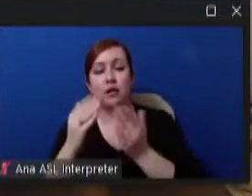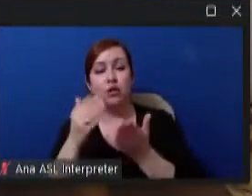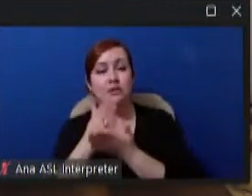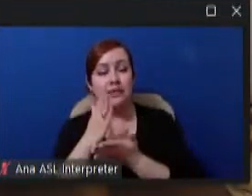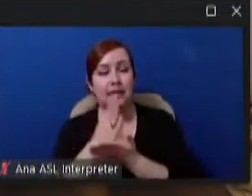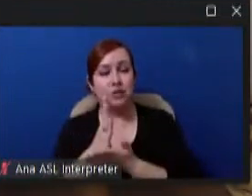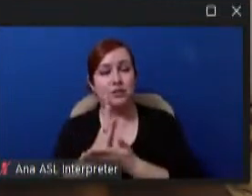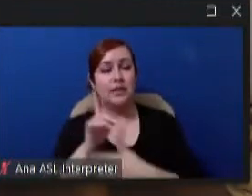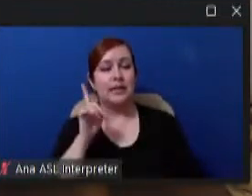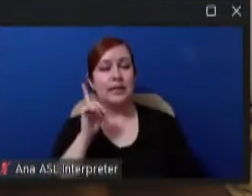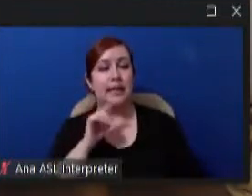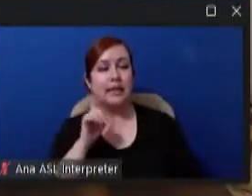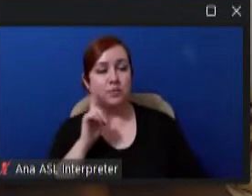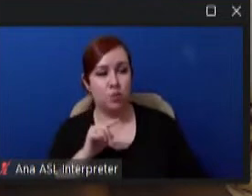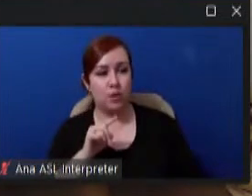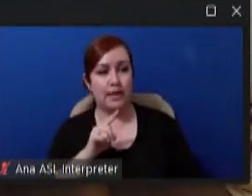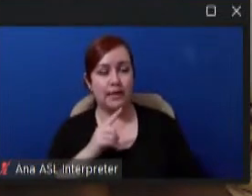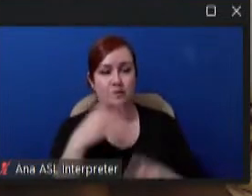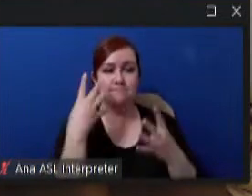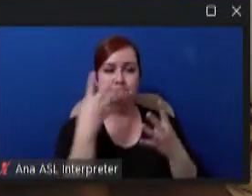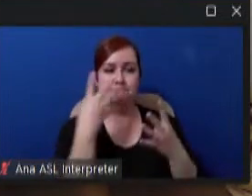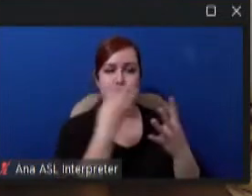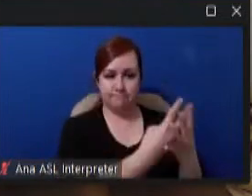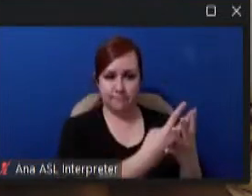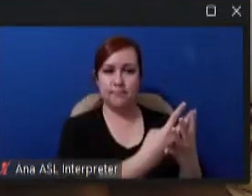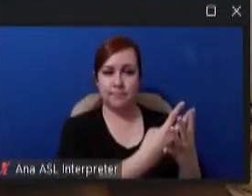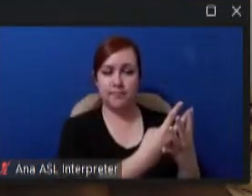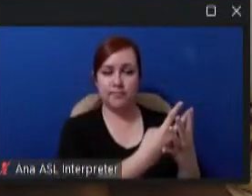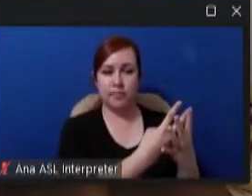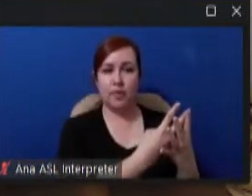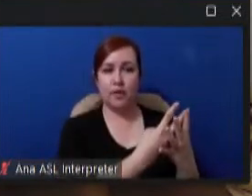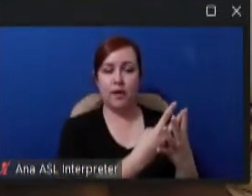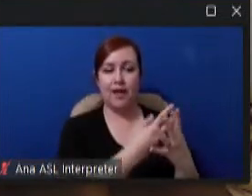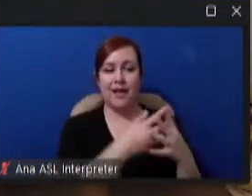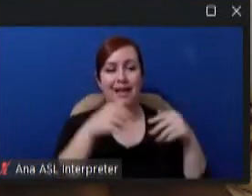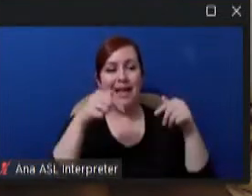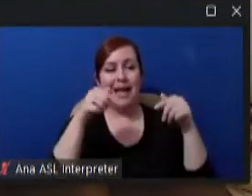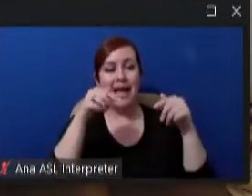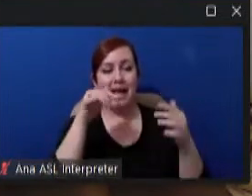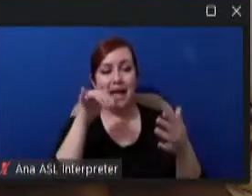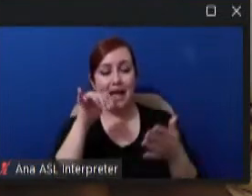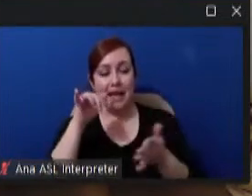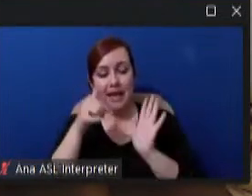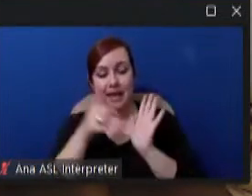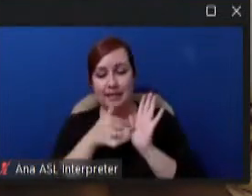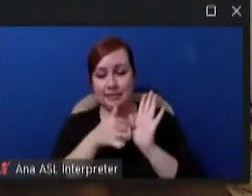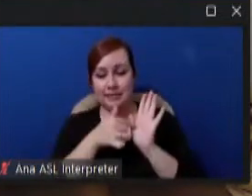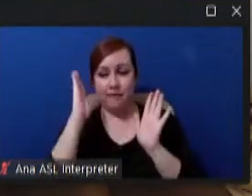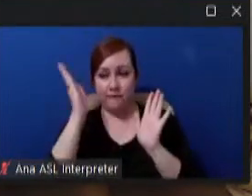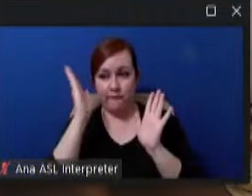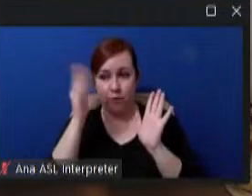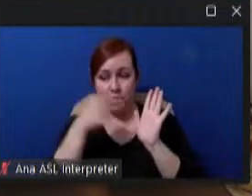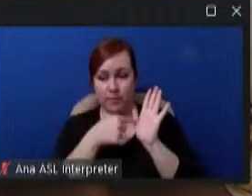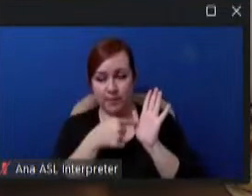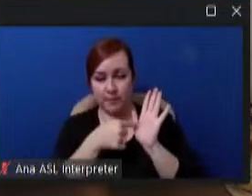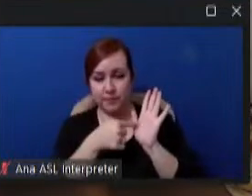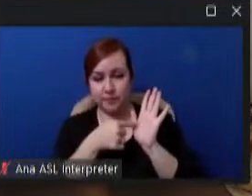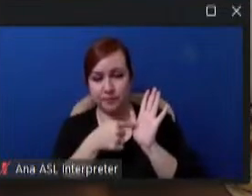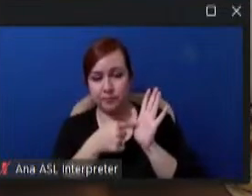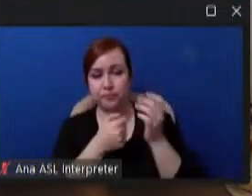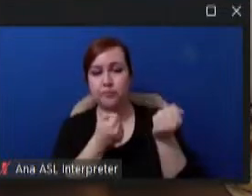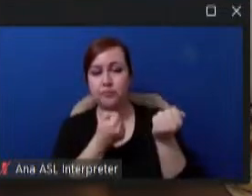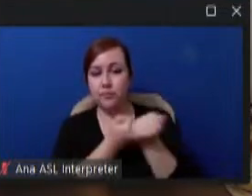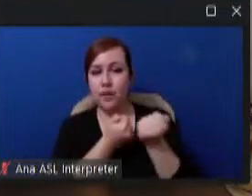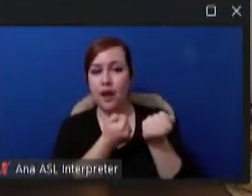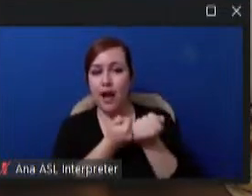de libertad en los centros penitenciarios. Este informe aboga por